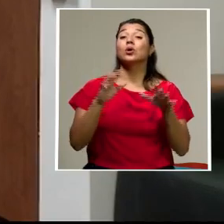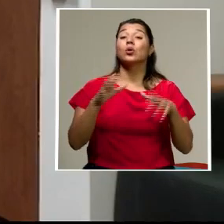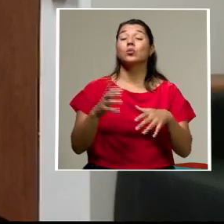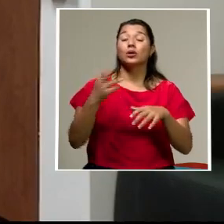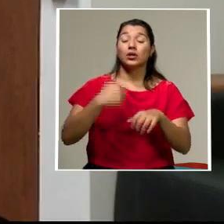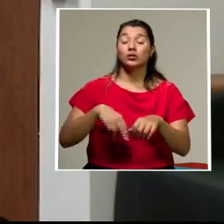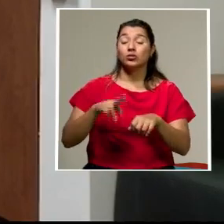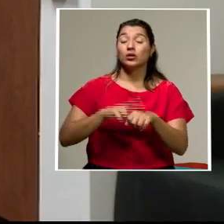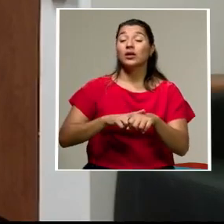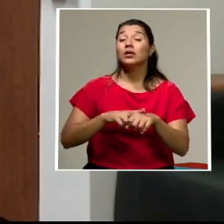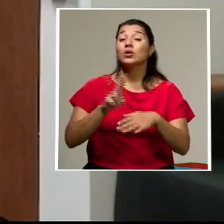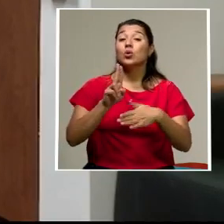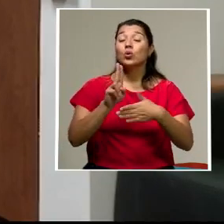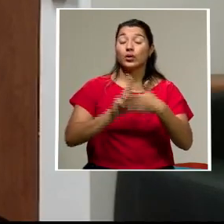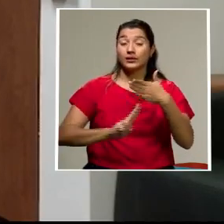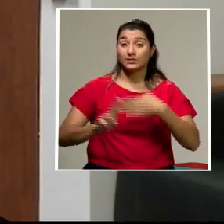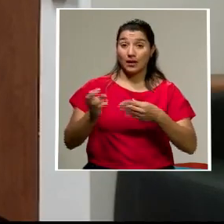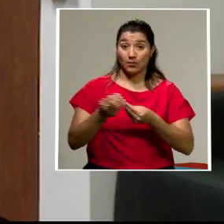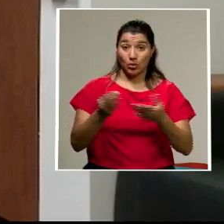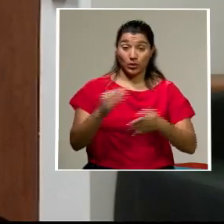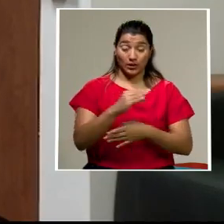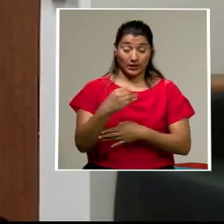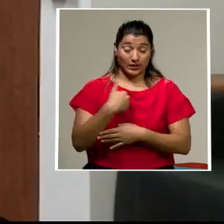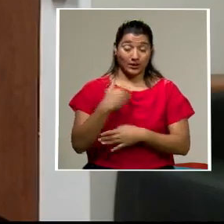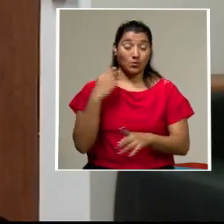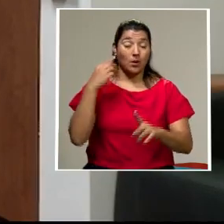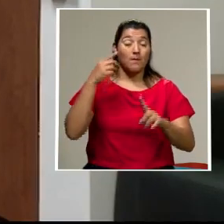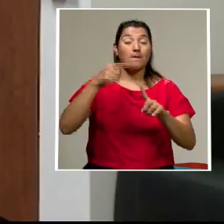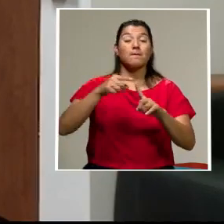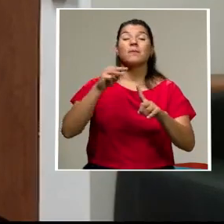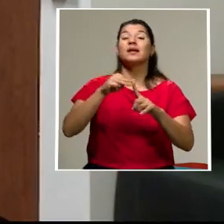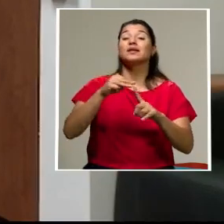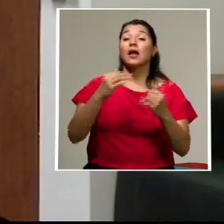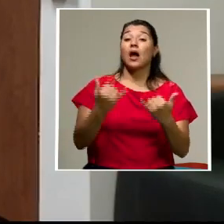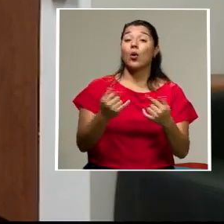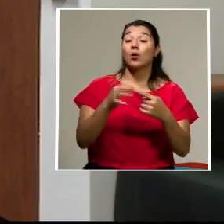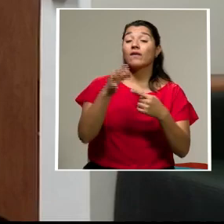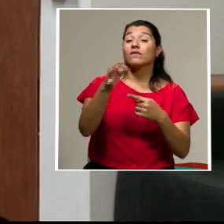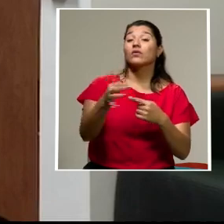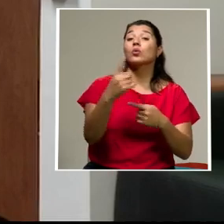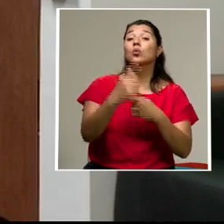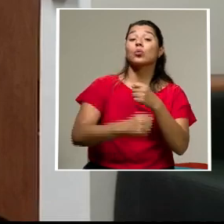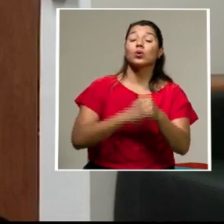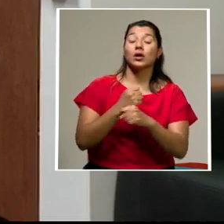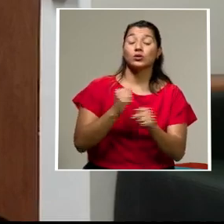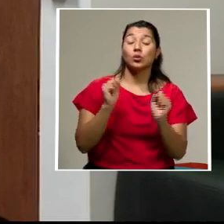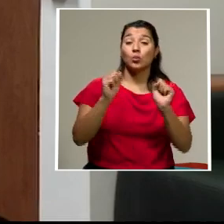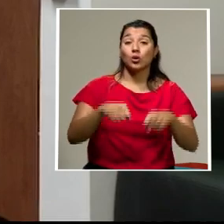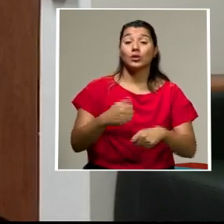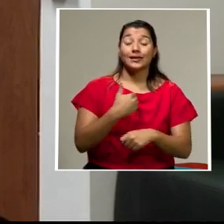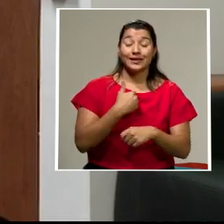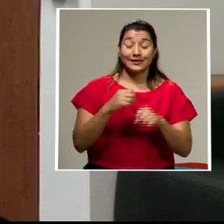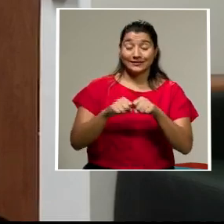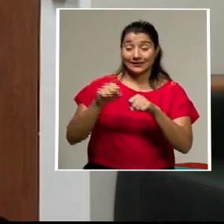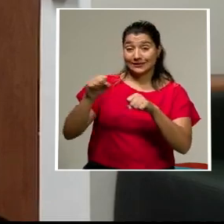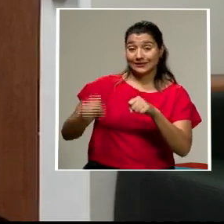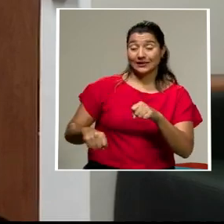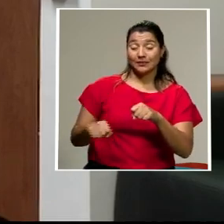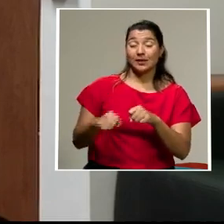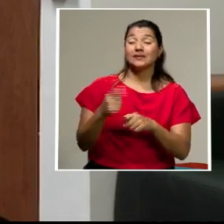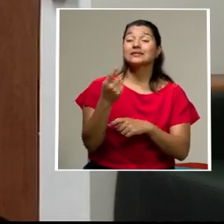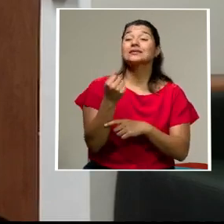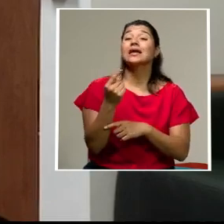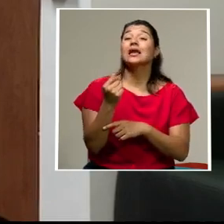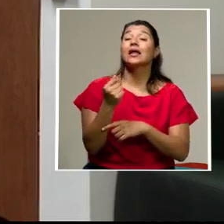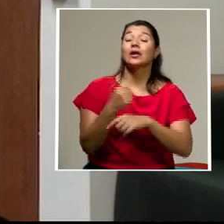todas las universidades públicas y tenemos la meta que en un año podamos tener ya un salario, un sistema salarial universitario